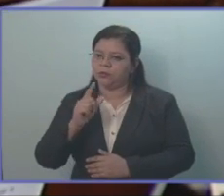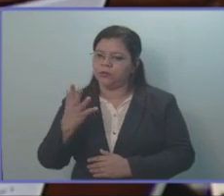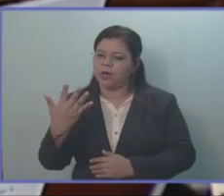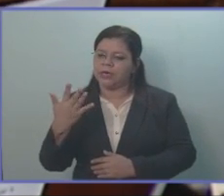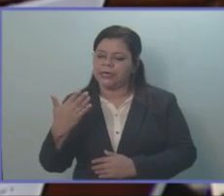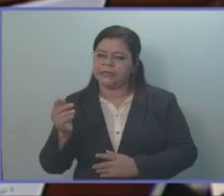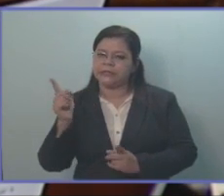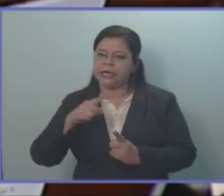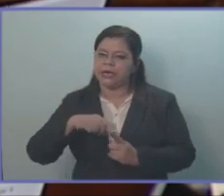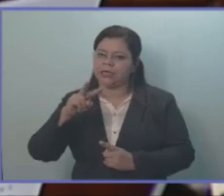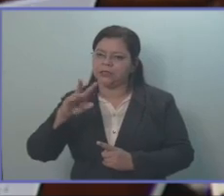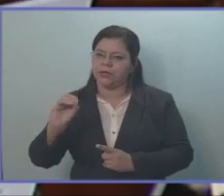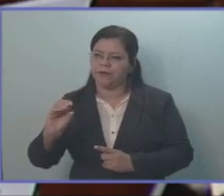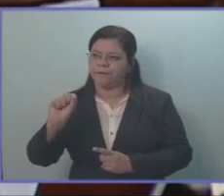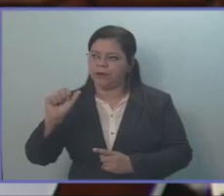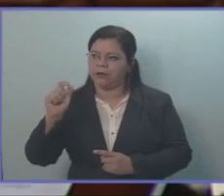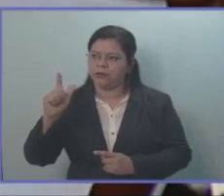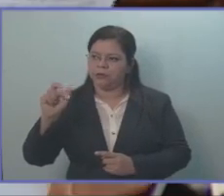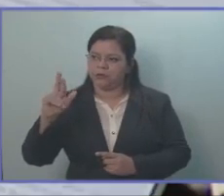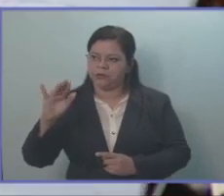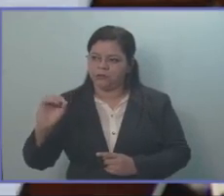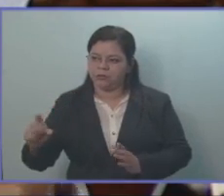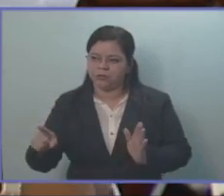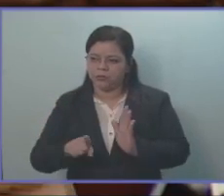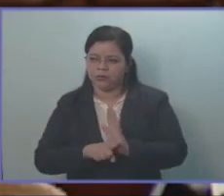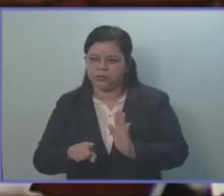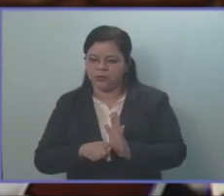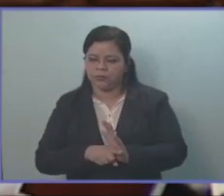15 a 20 salarios mínimos del sector